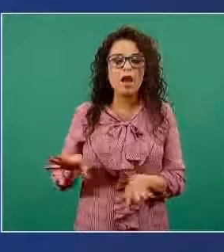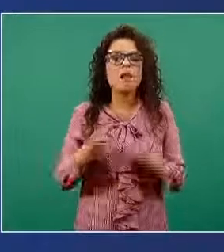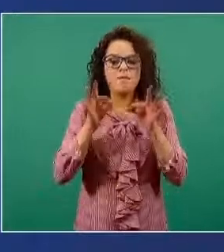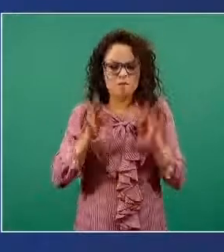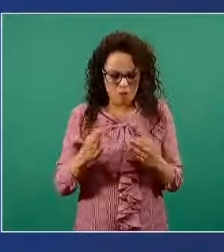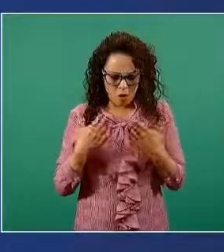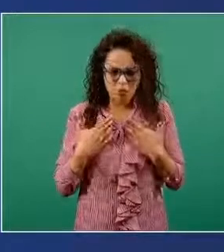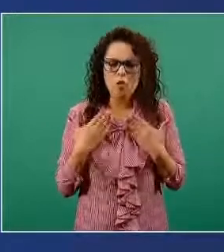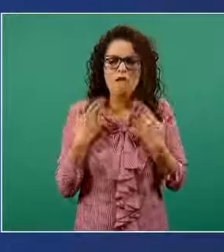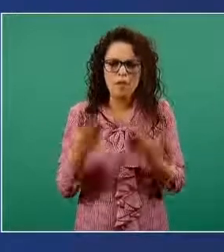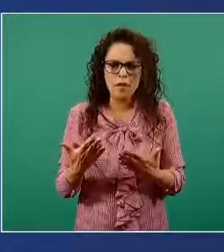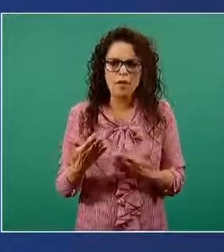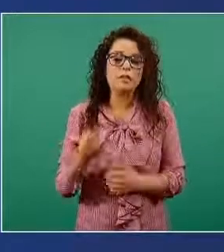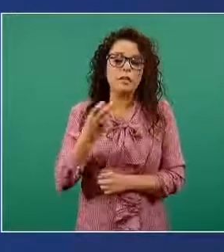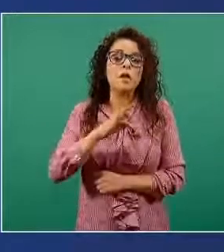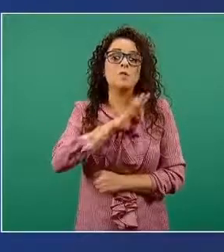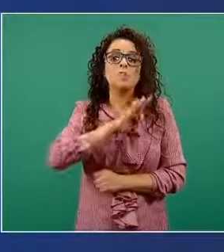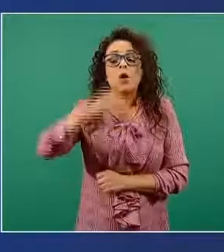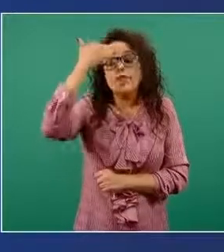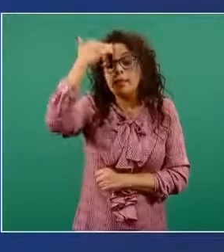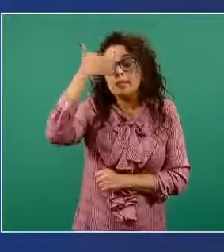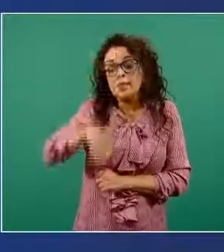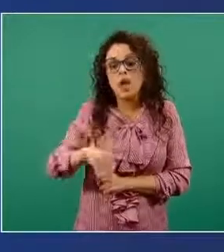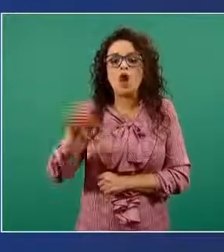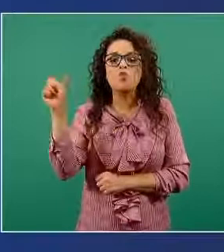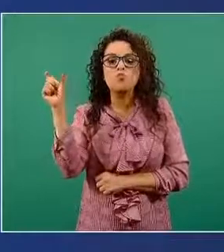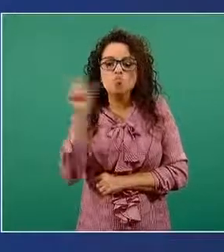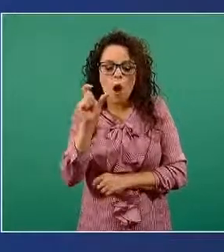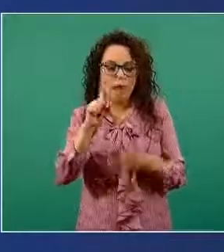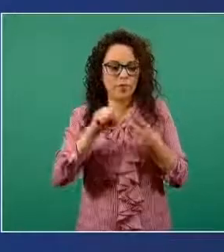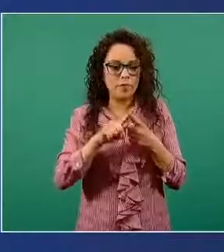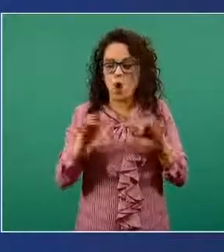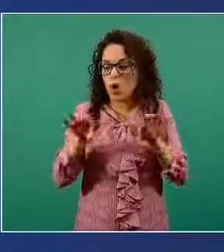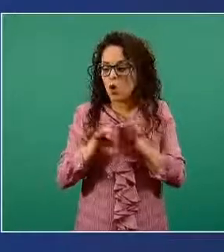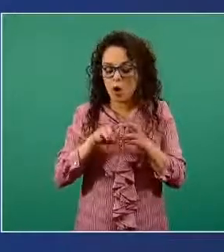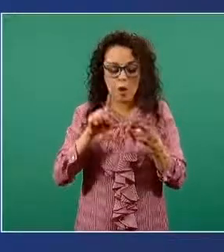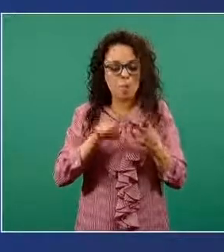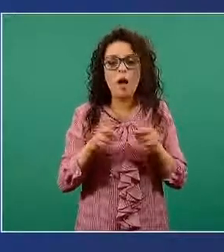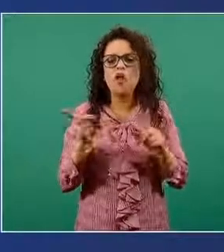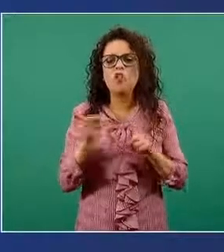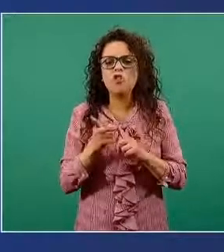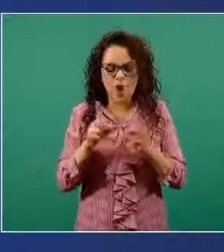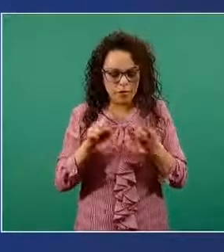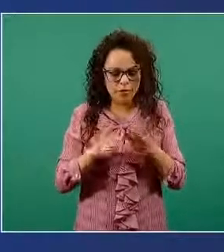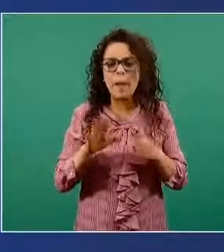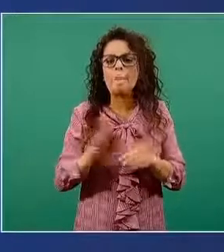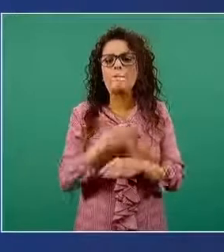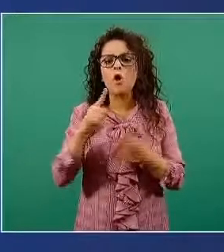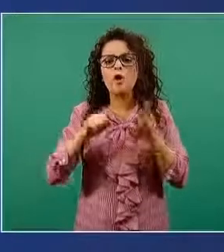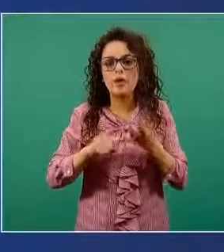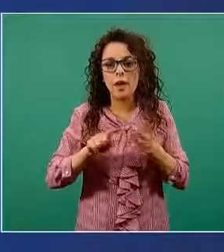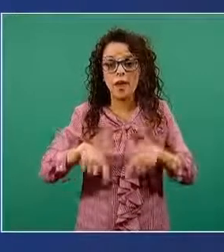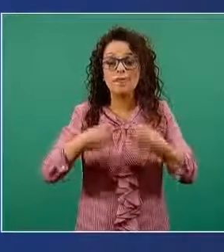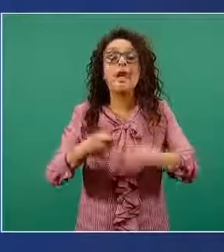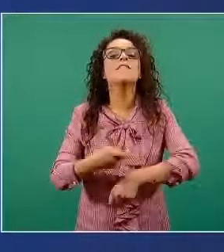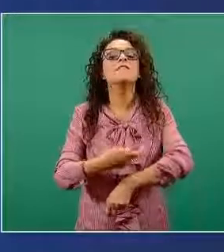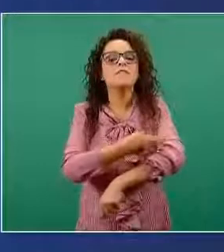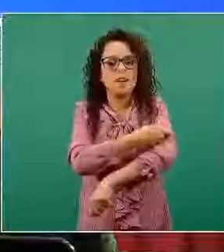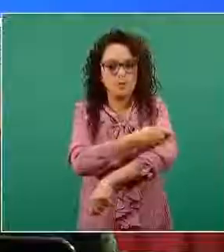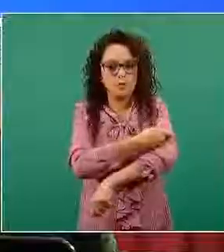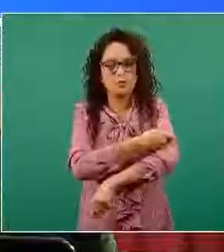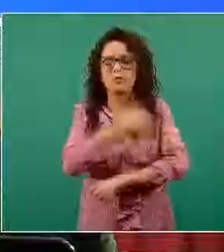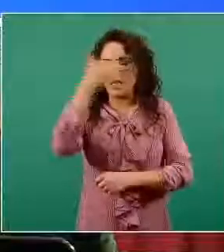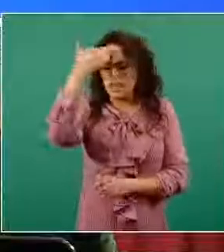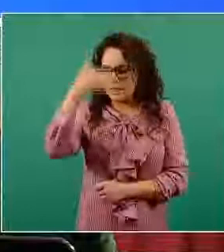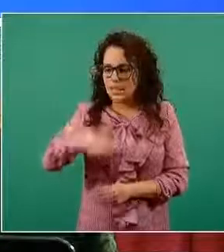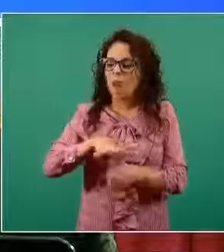tiene la oportunidad de enterarse cuándo, cómo, dónde, por qué se está vacunando. Tiene también la oportunidad de enterarse qué